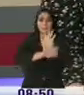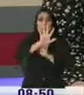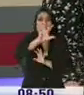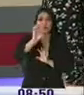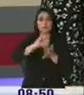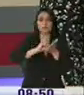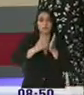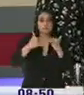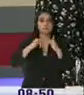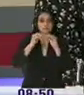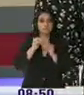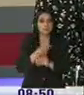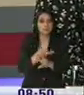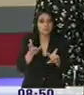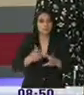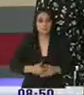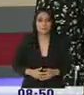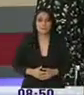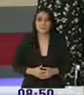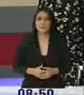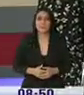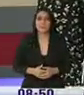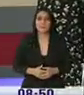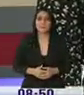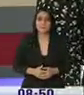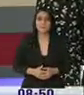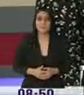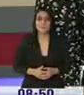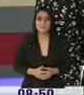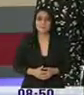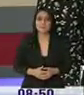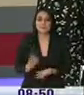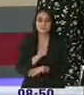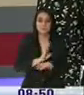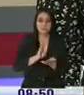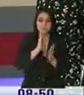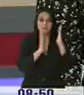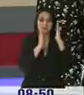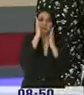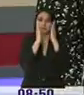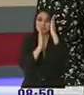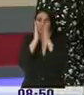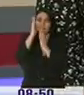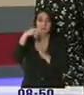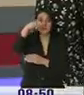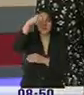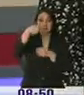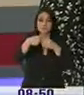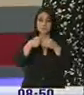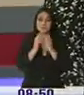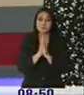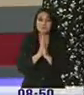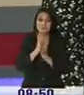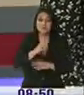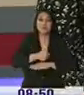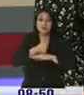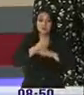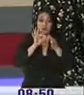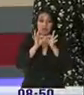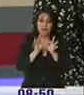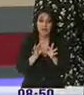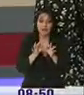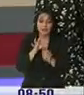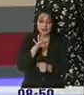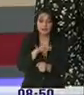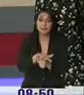30 minutos continuamos con más noticias y vecinos desde el sector de san carlos en el norte de la ciudad solicitan a las autoridades se arregle una